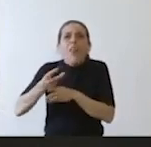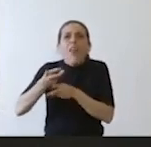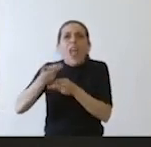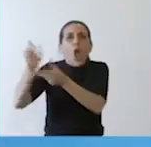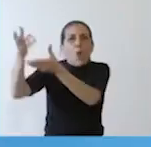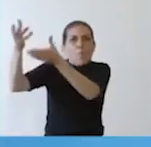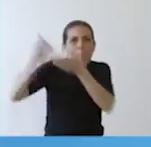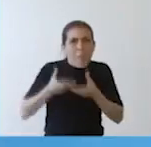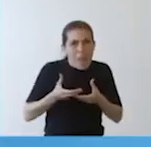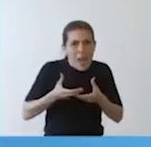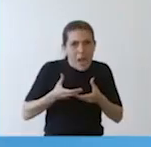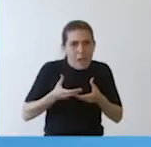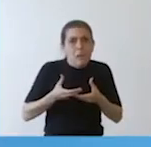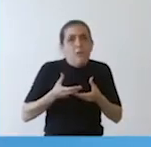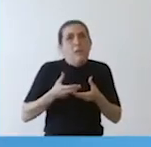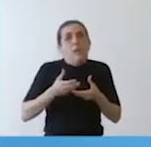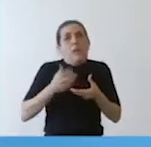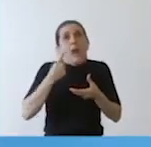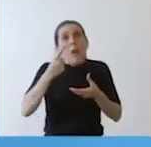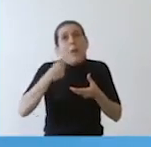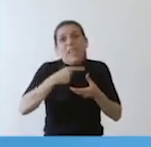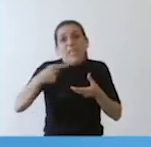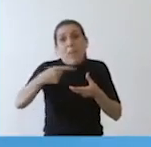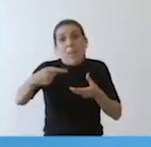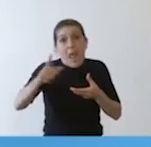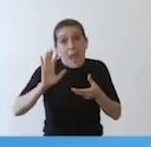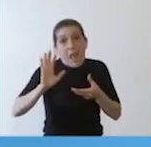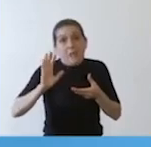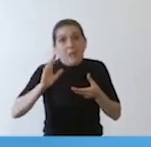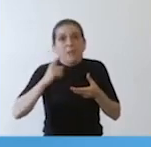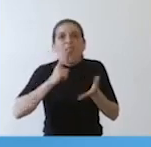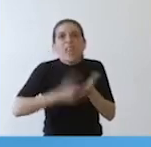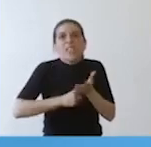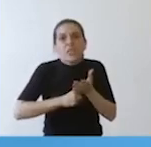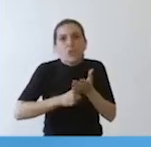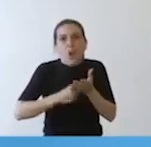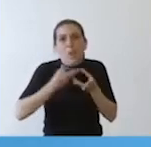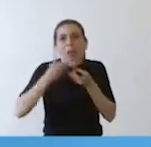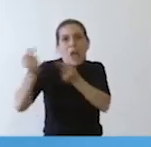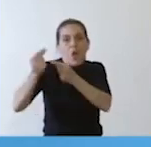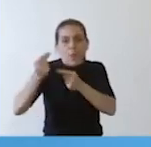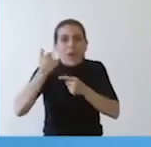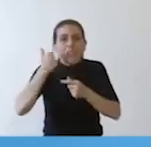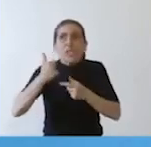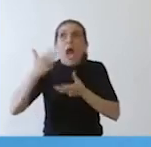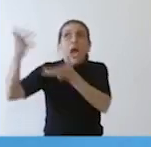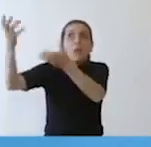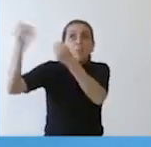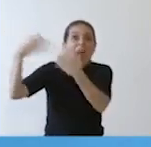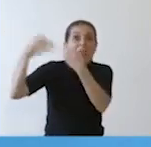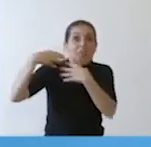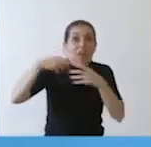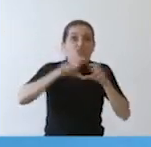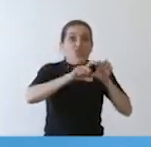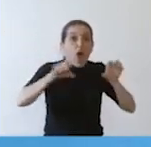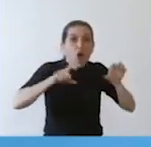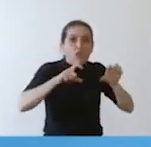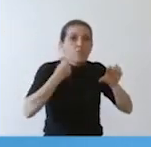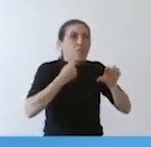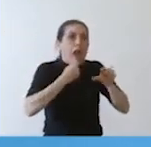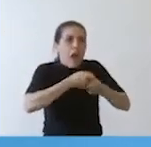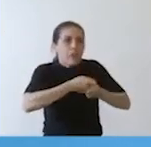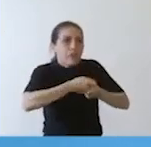recibirla. Esperamos que pronto, durante esta semana, se pueda definir eso y ya recibir las dosis en el país y poder distribuirlas